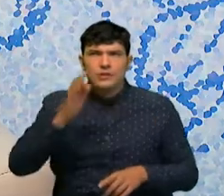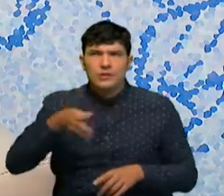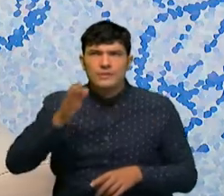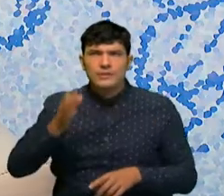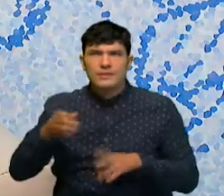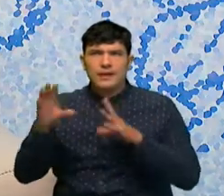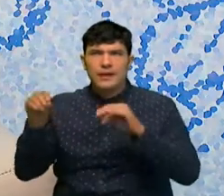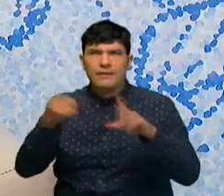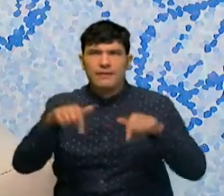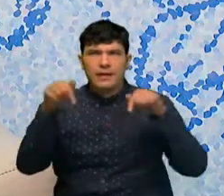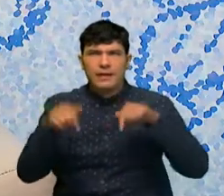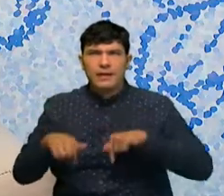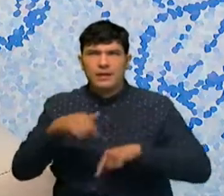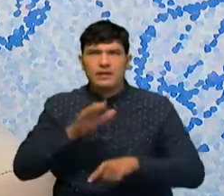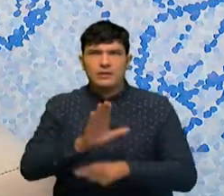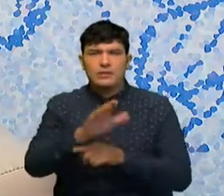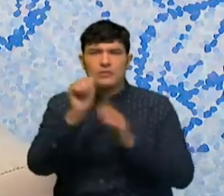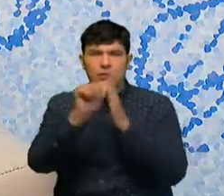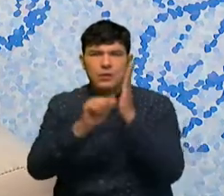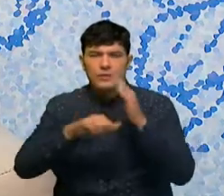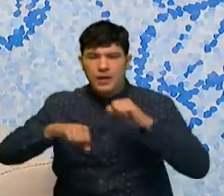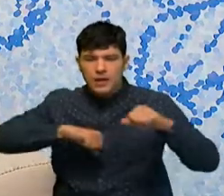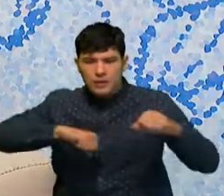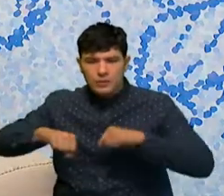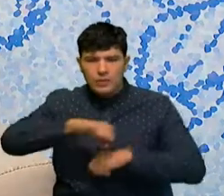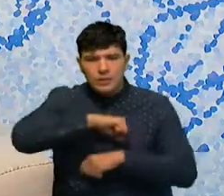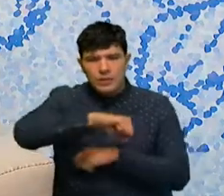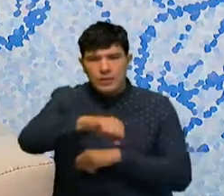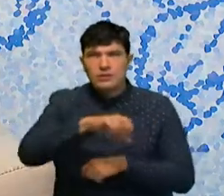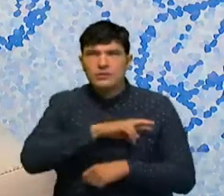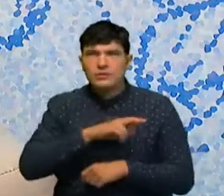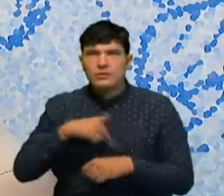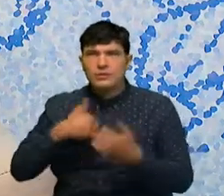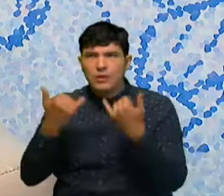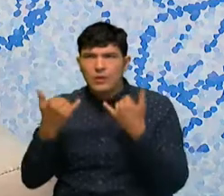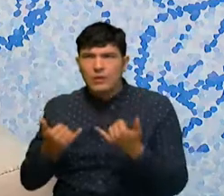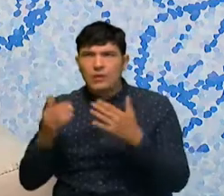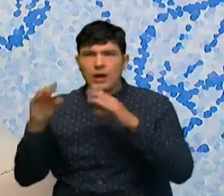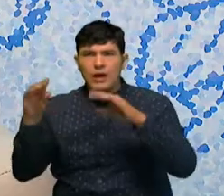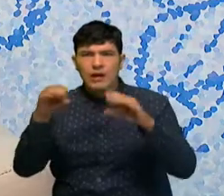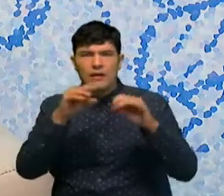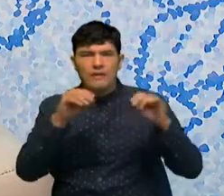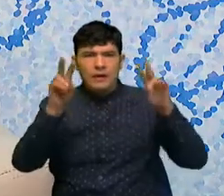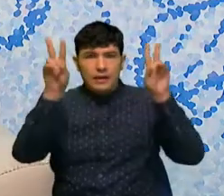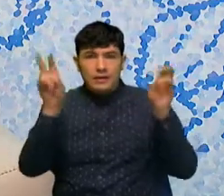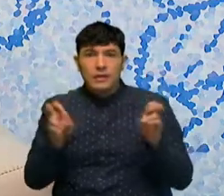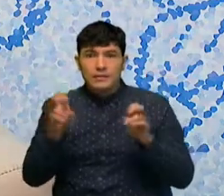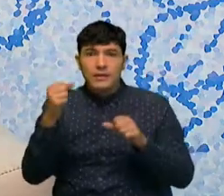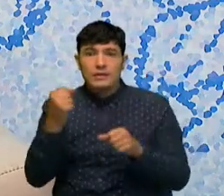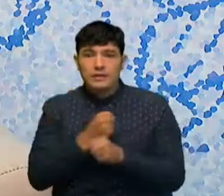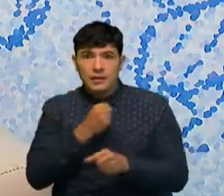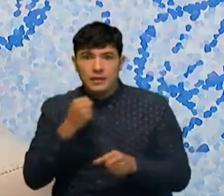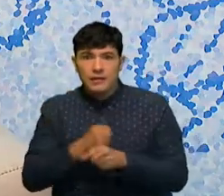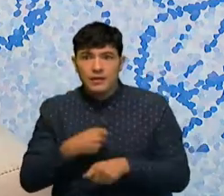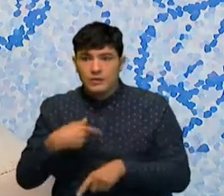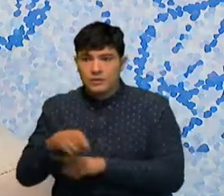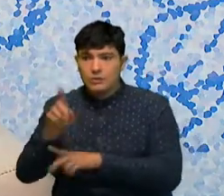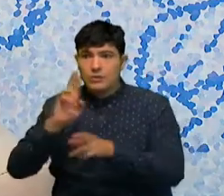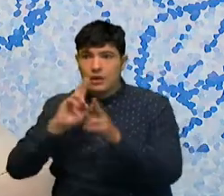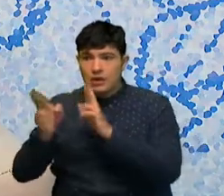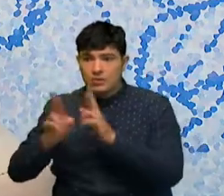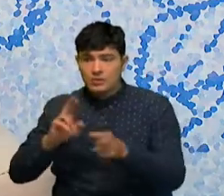su programa Actúe en Derecho. Vamos a mirar los temas laborales. Las relaciones laborales generan